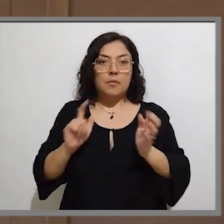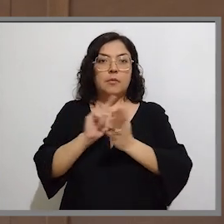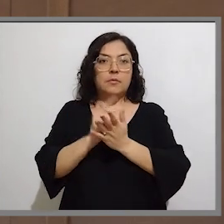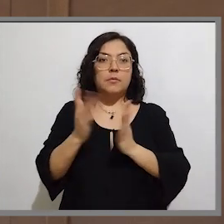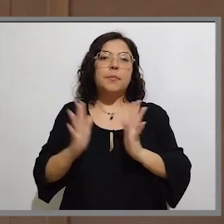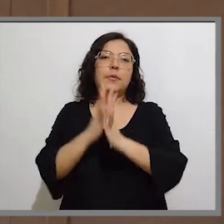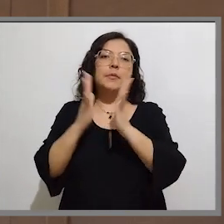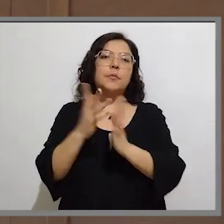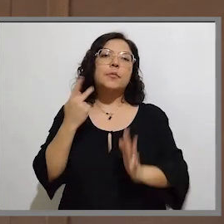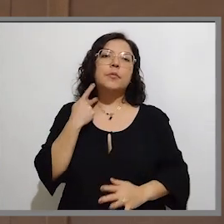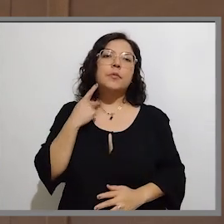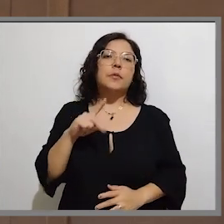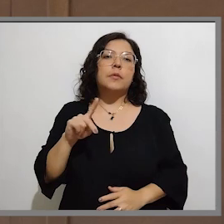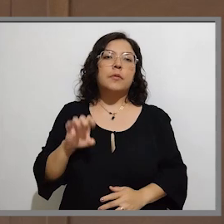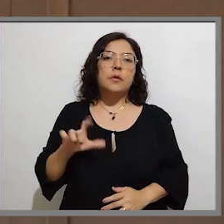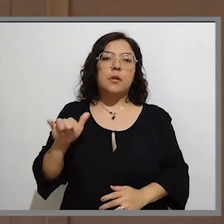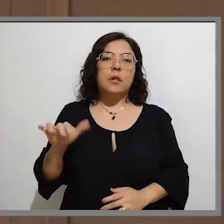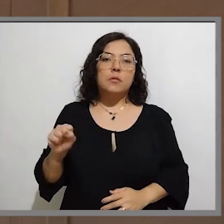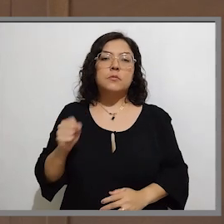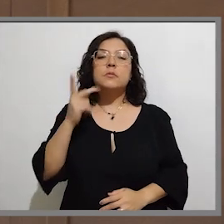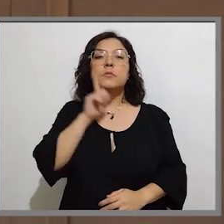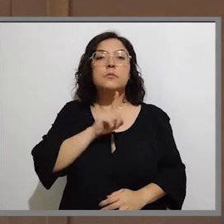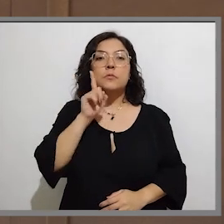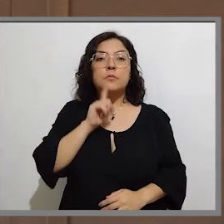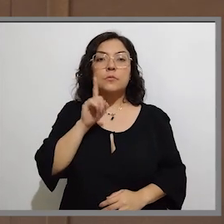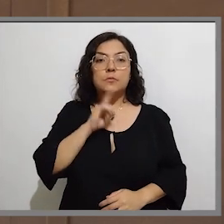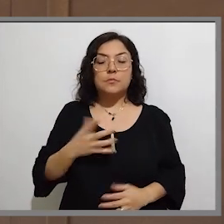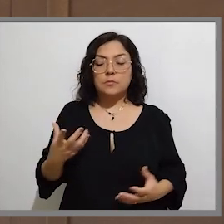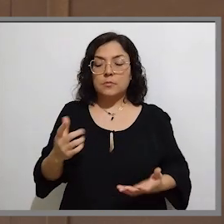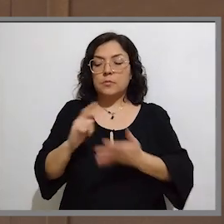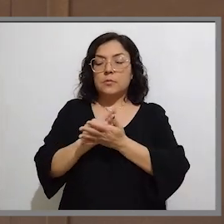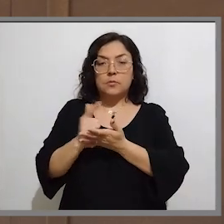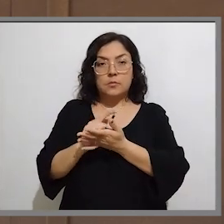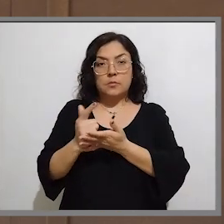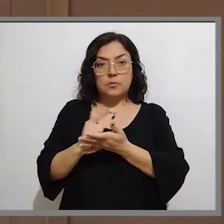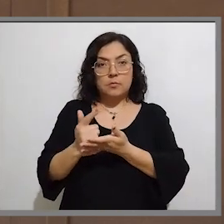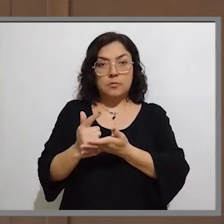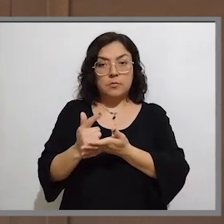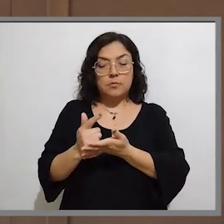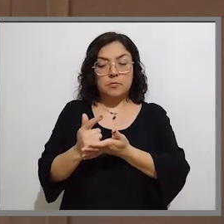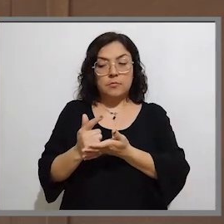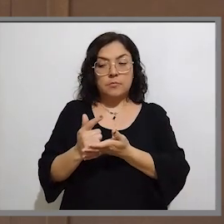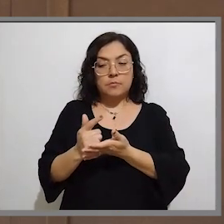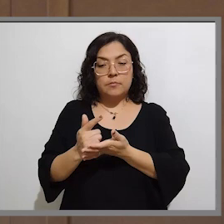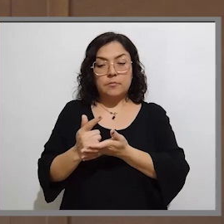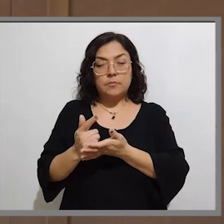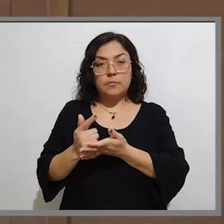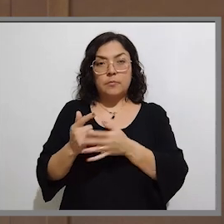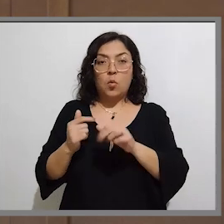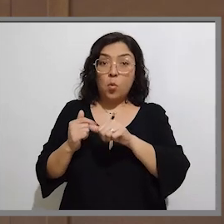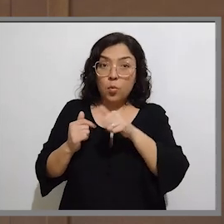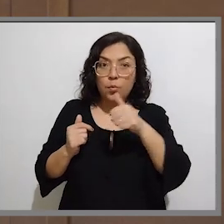las mujeres es una obra colectiva. Al decir obra colectiva, quiere decir que existen